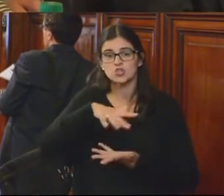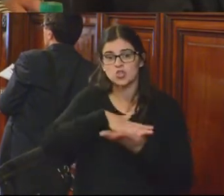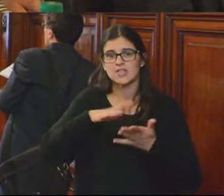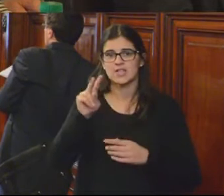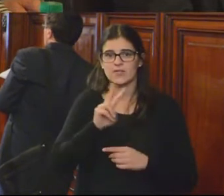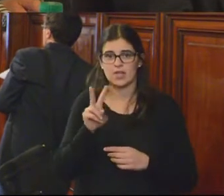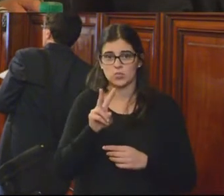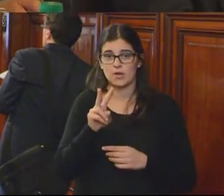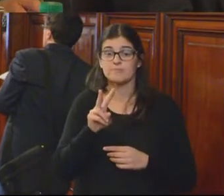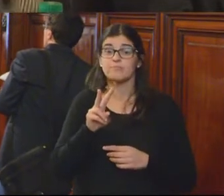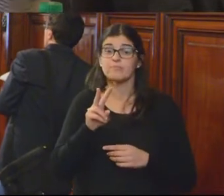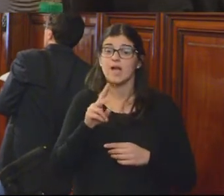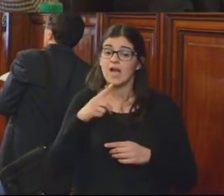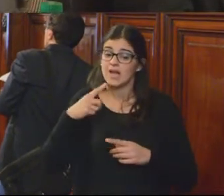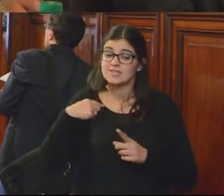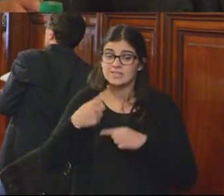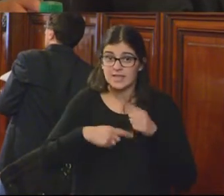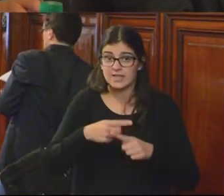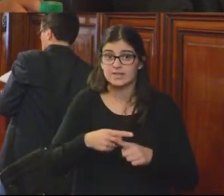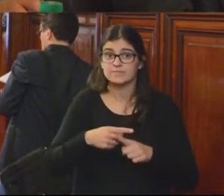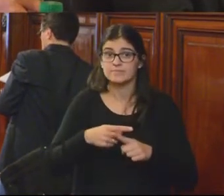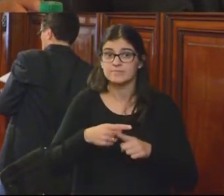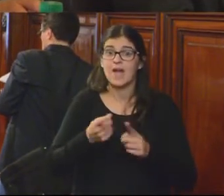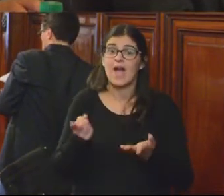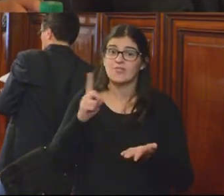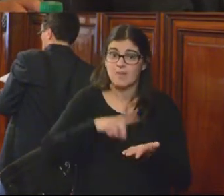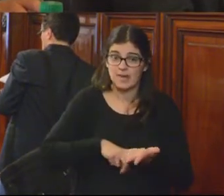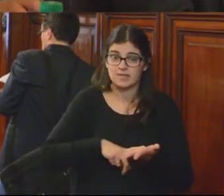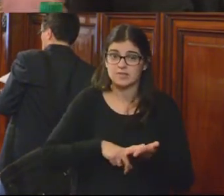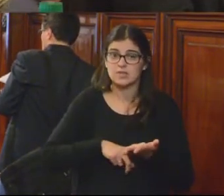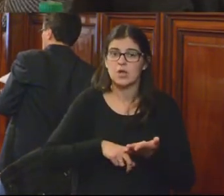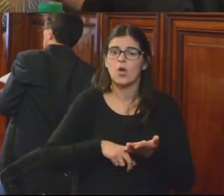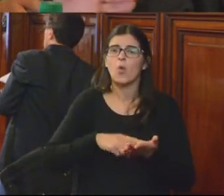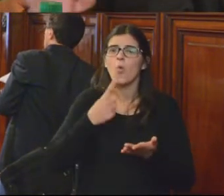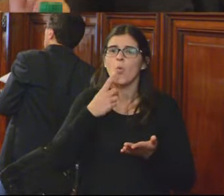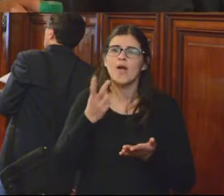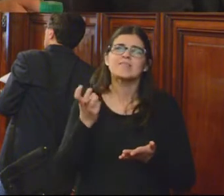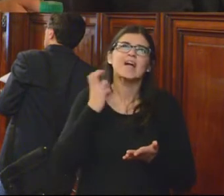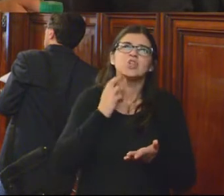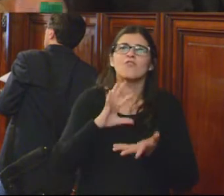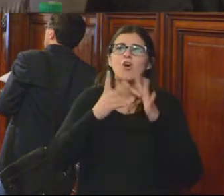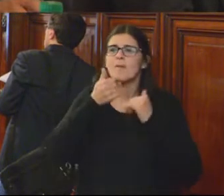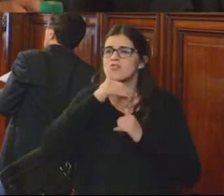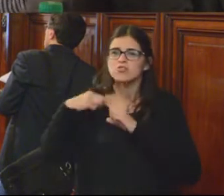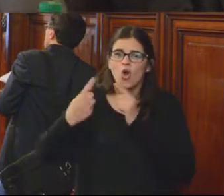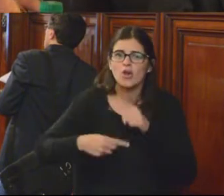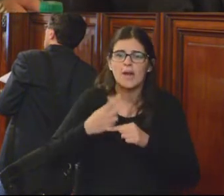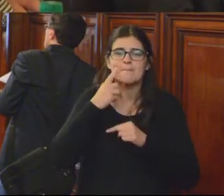Venezuela. Y se idea, además, con una tradición histórica desde los